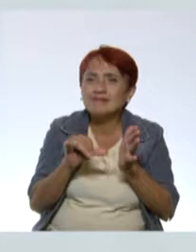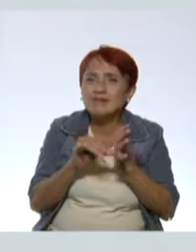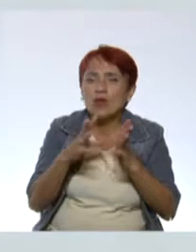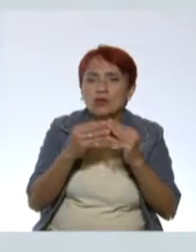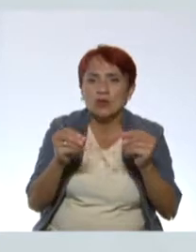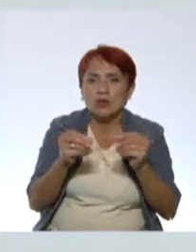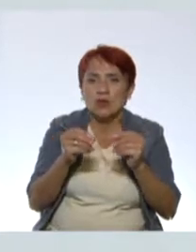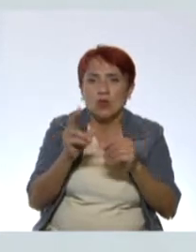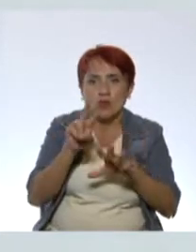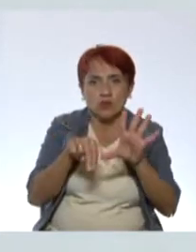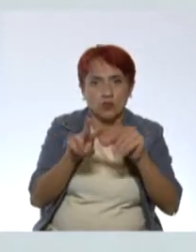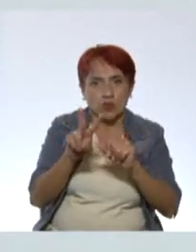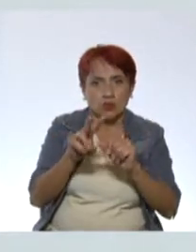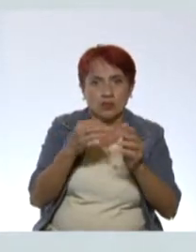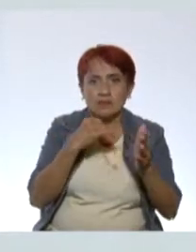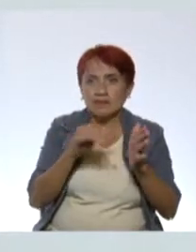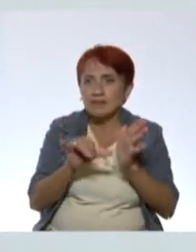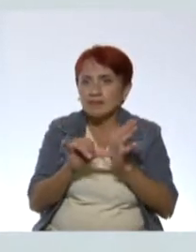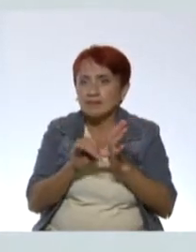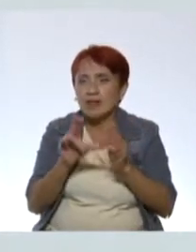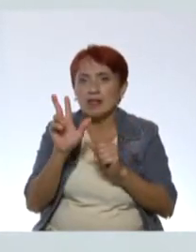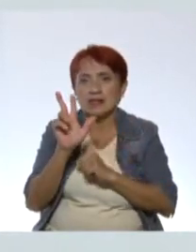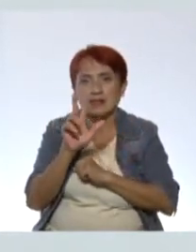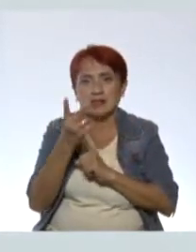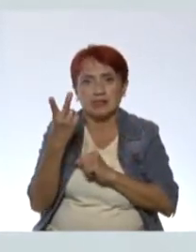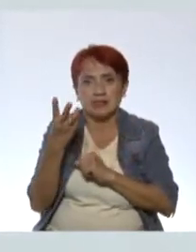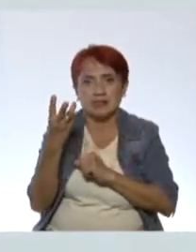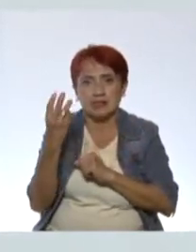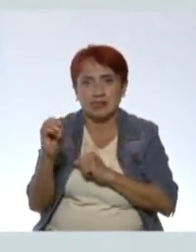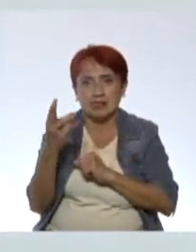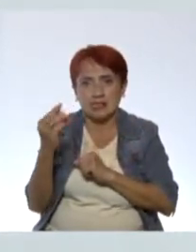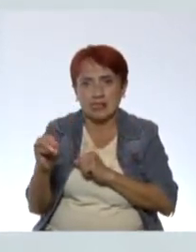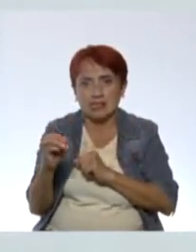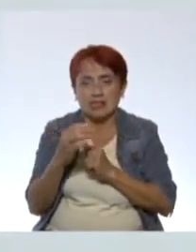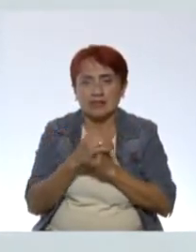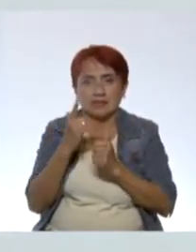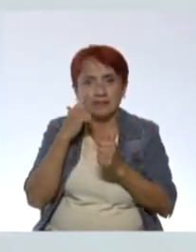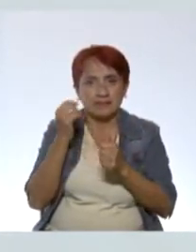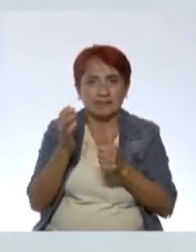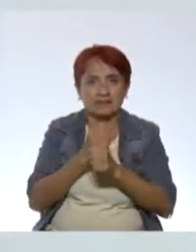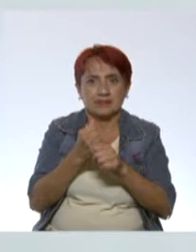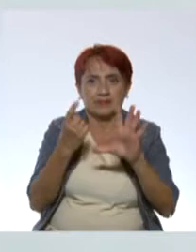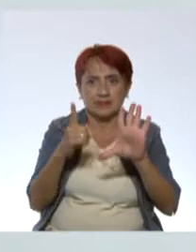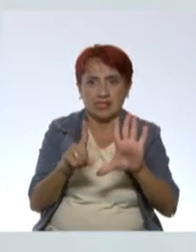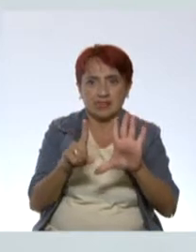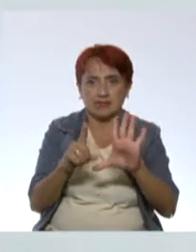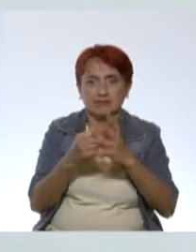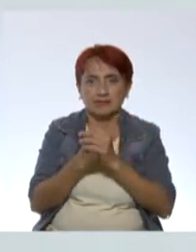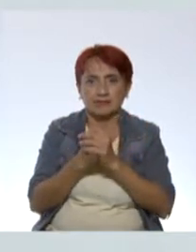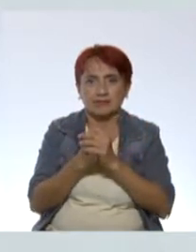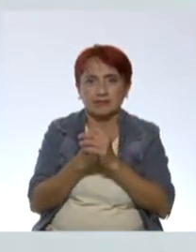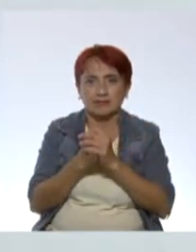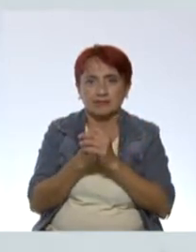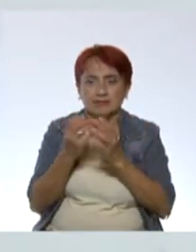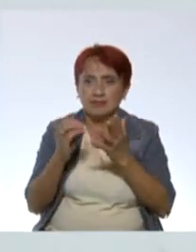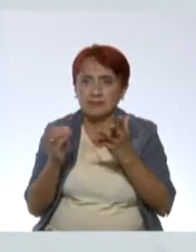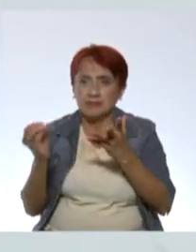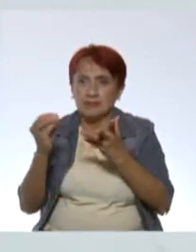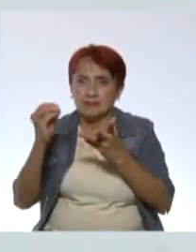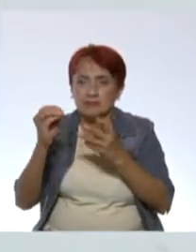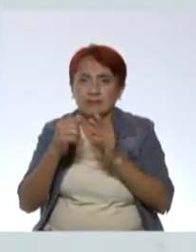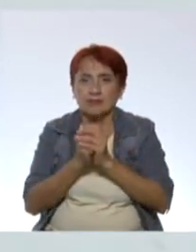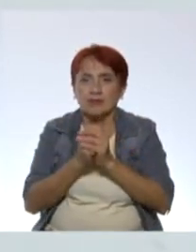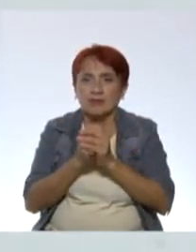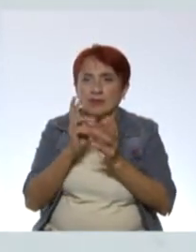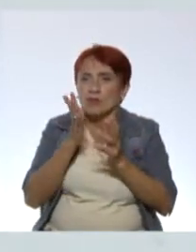2, 24, al 30, 6. Seguimos encontrando ese valor, agregamos otro 0, pero no vamos a